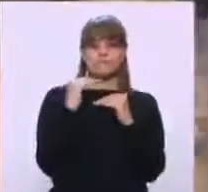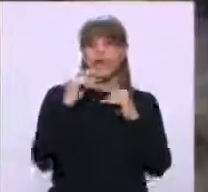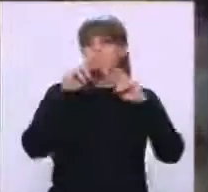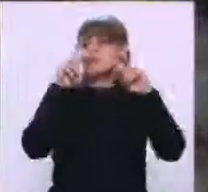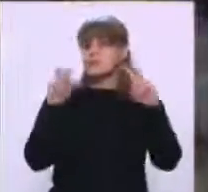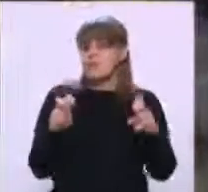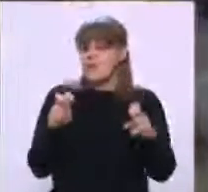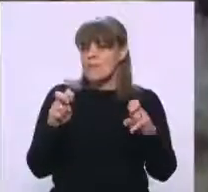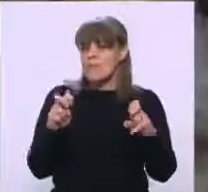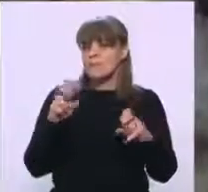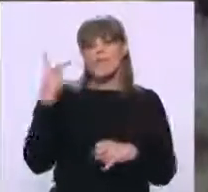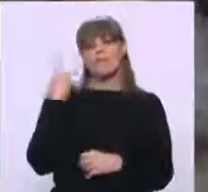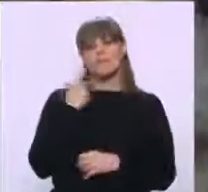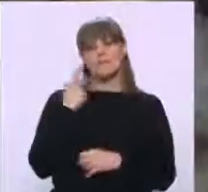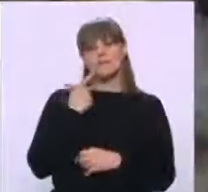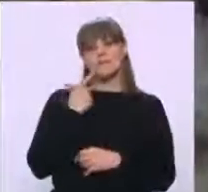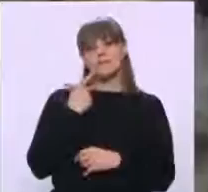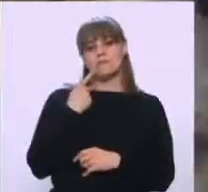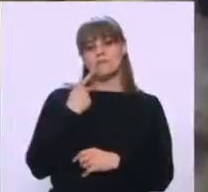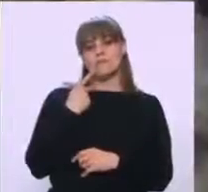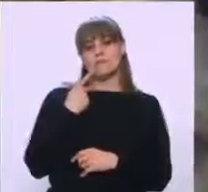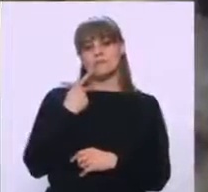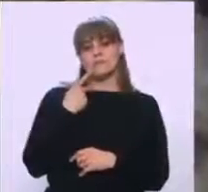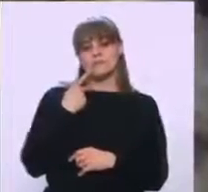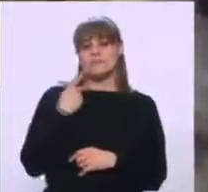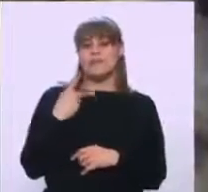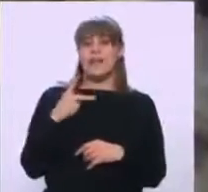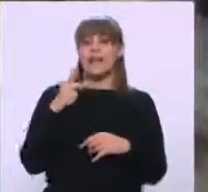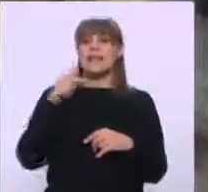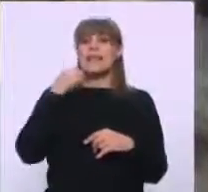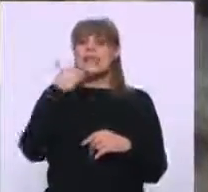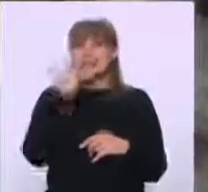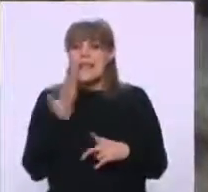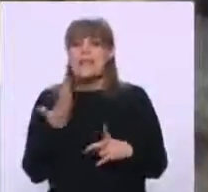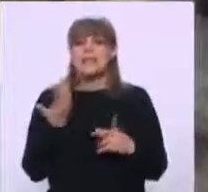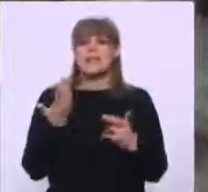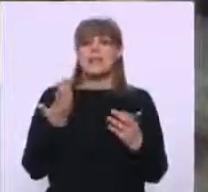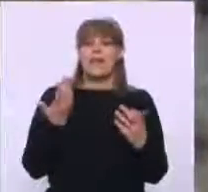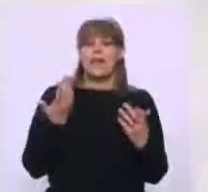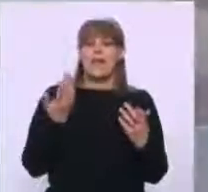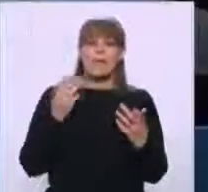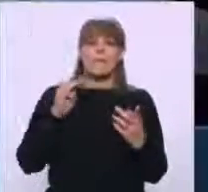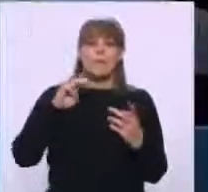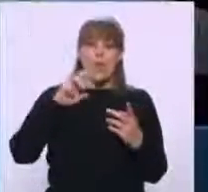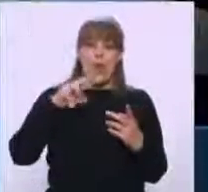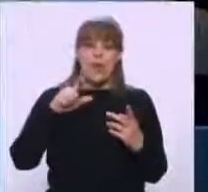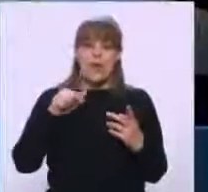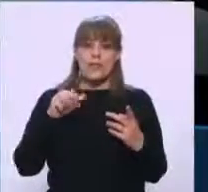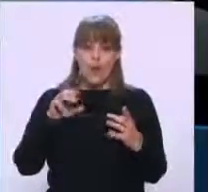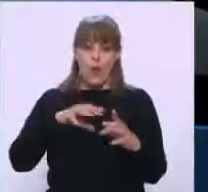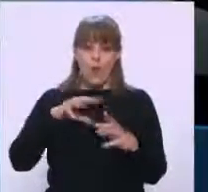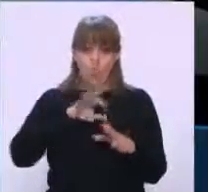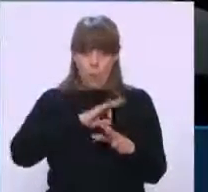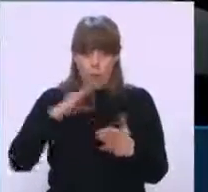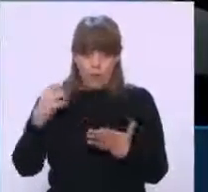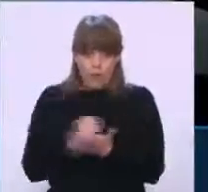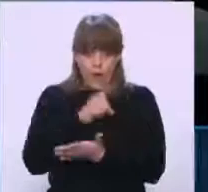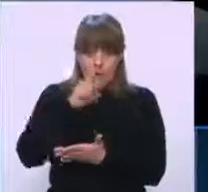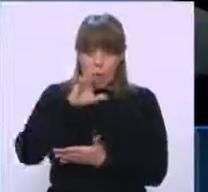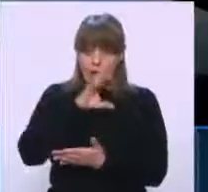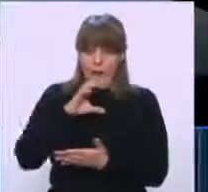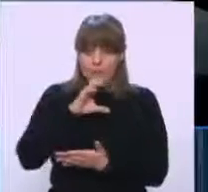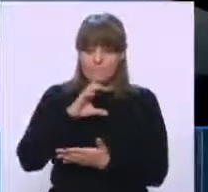demás político. Es un tema en donde están tratando, sin lugar a dudas, de que Morena no llegue a Aguascalientes y